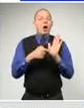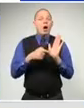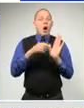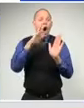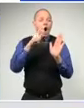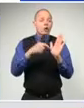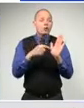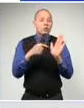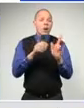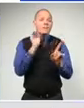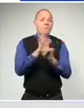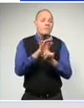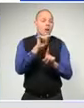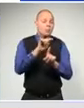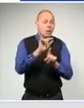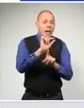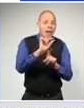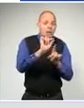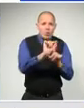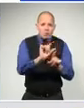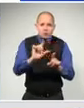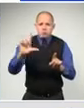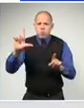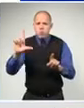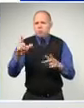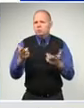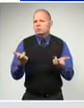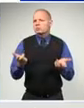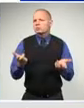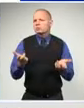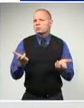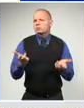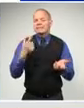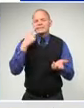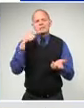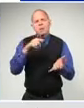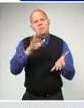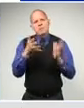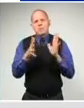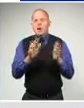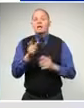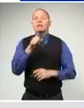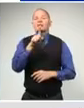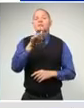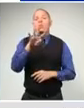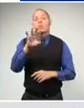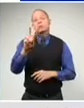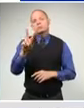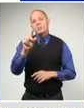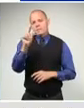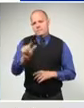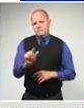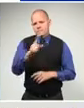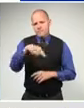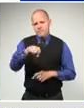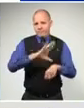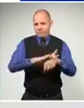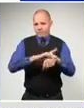se produce el incremento, pues estamos hablando de un total de 142 casos